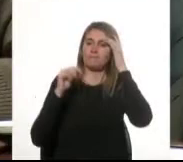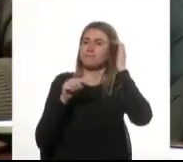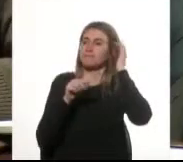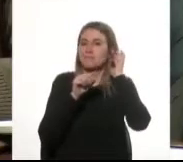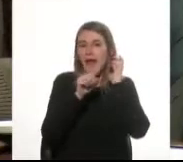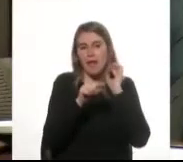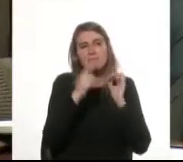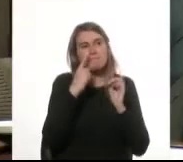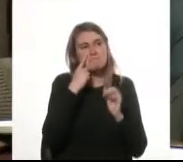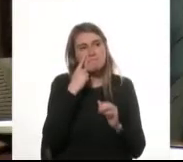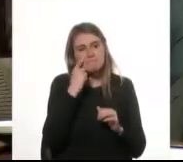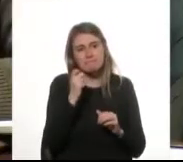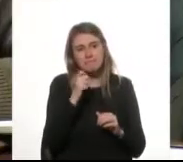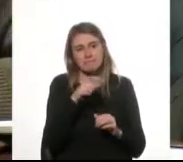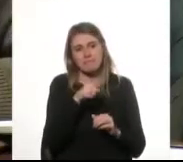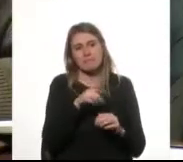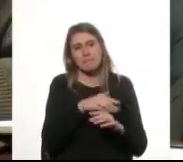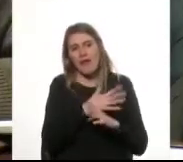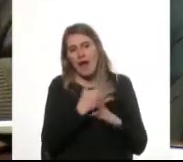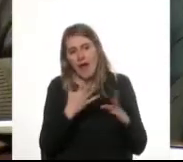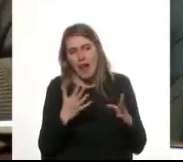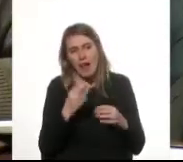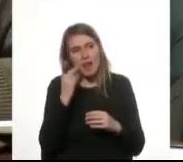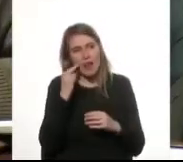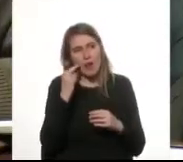Allí nos dimos cuenta que había algo que pasaba.